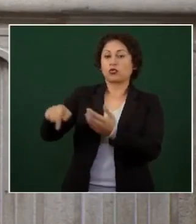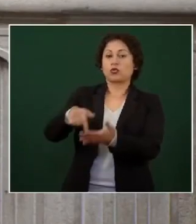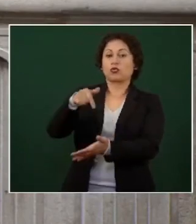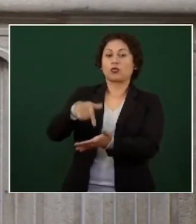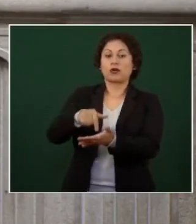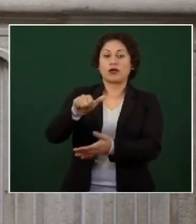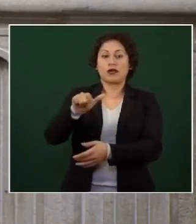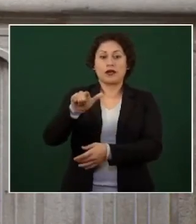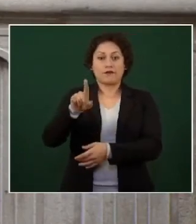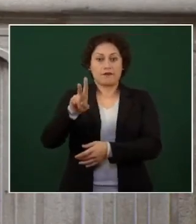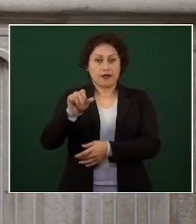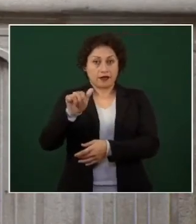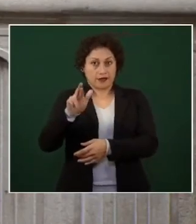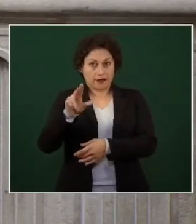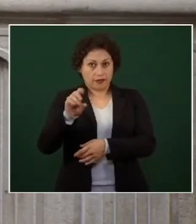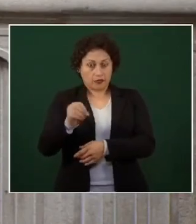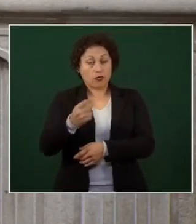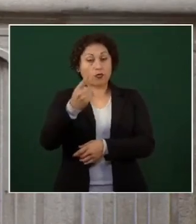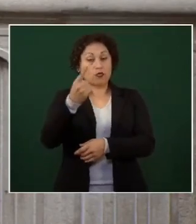unos rebeldes